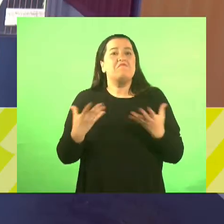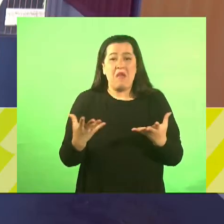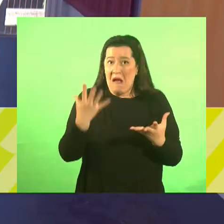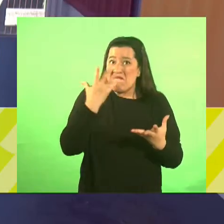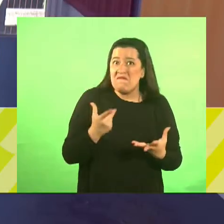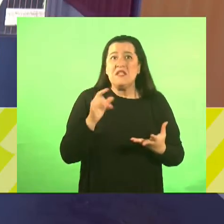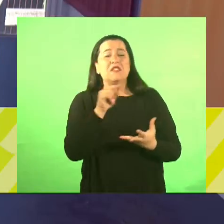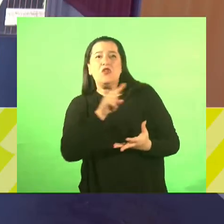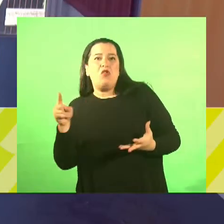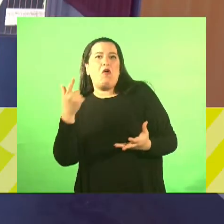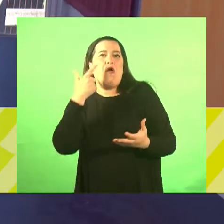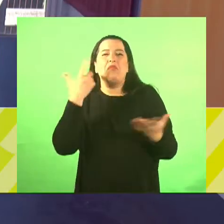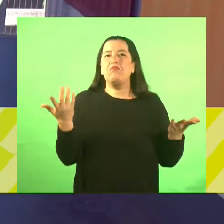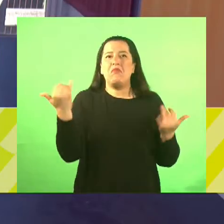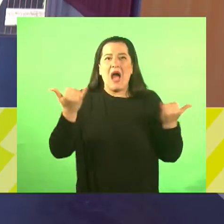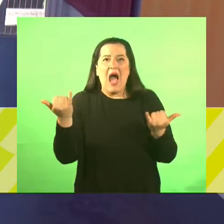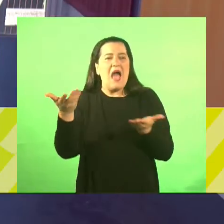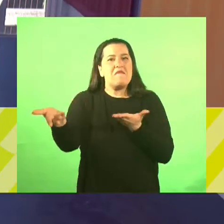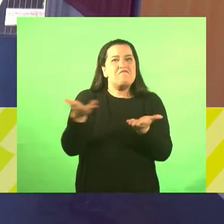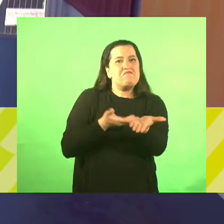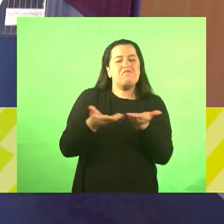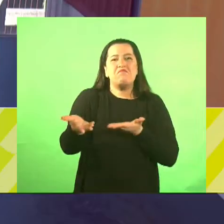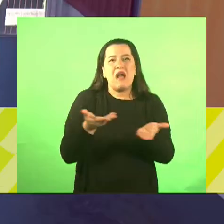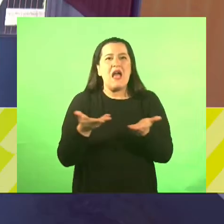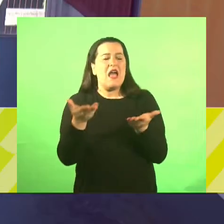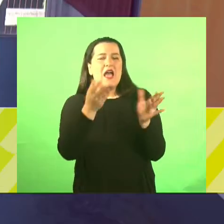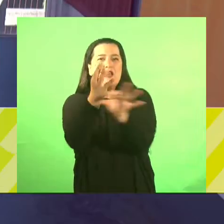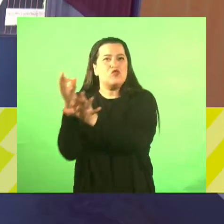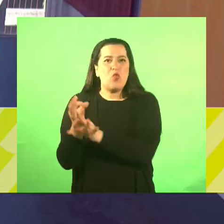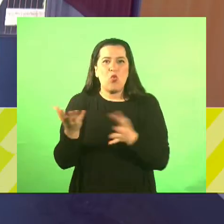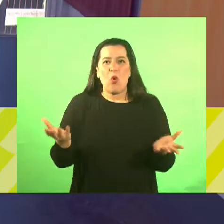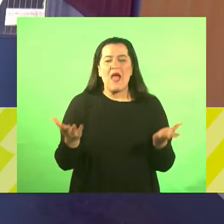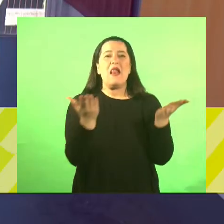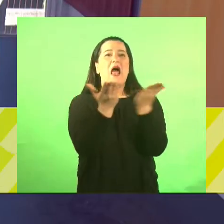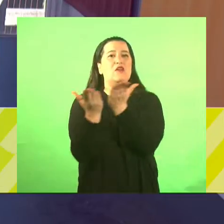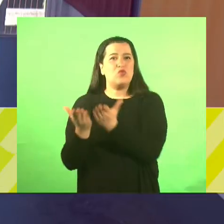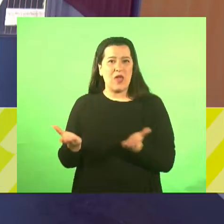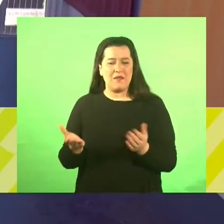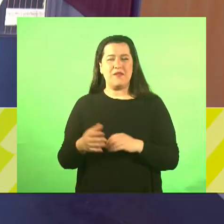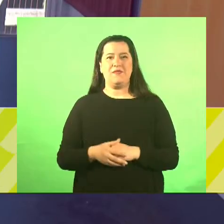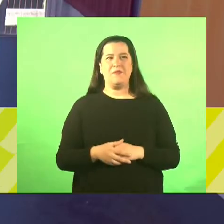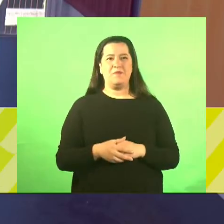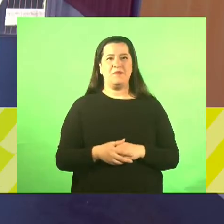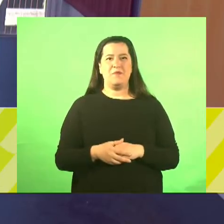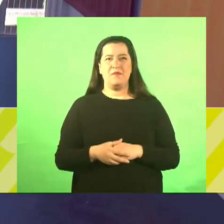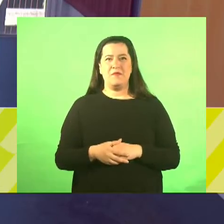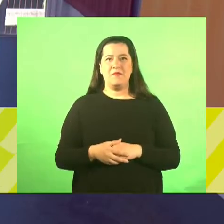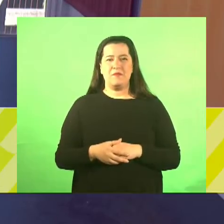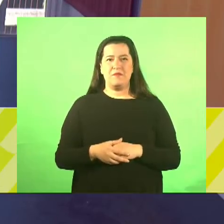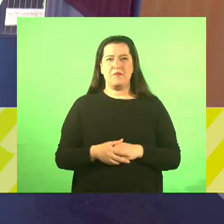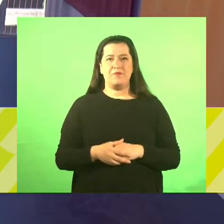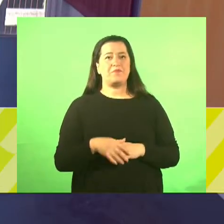tenemos alguna vuelta también de las escuelas, de los estudiantes, esta